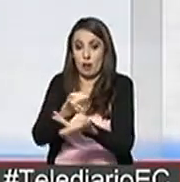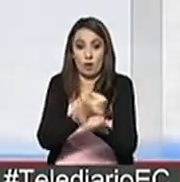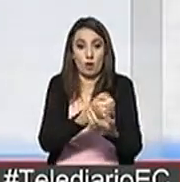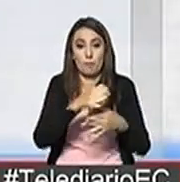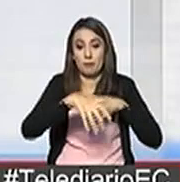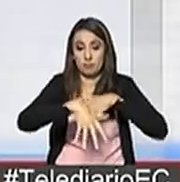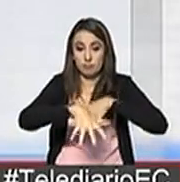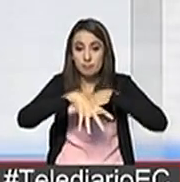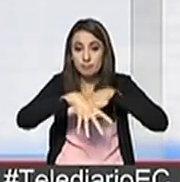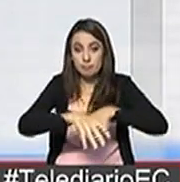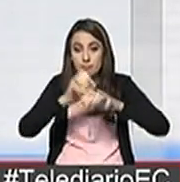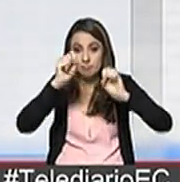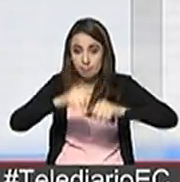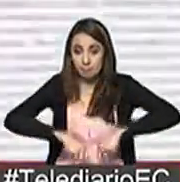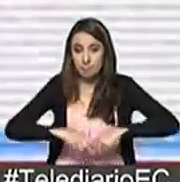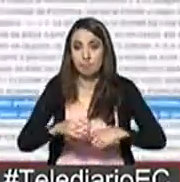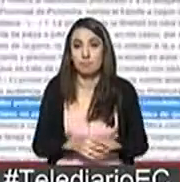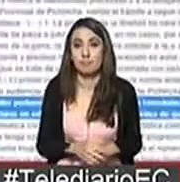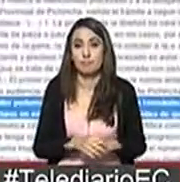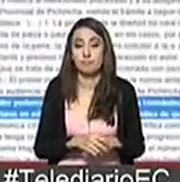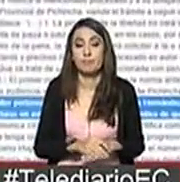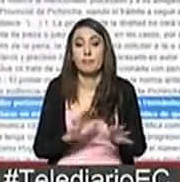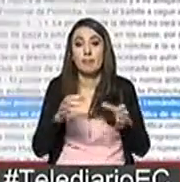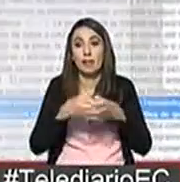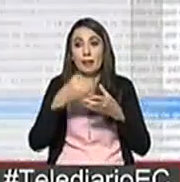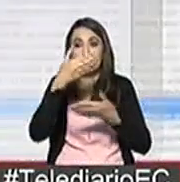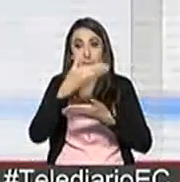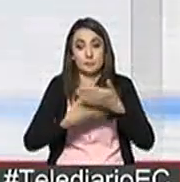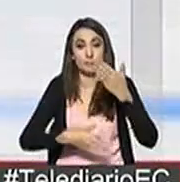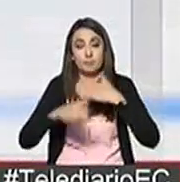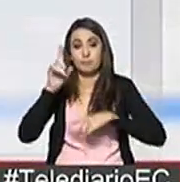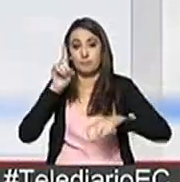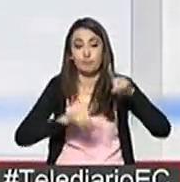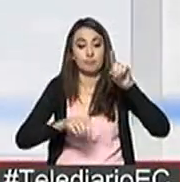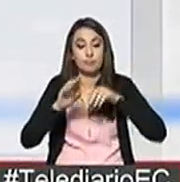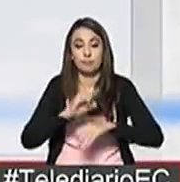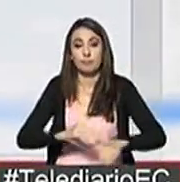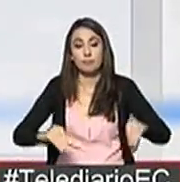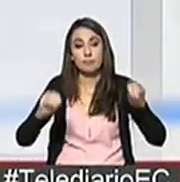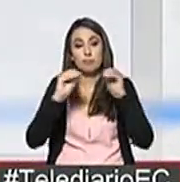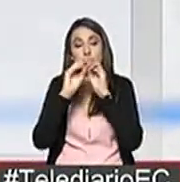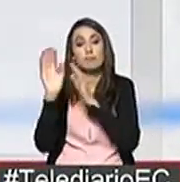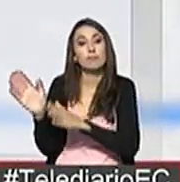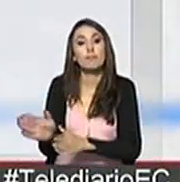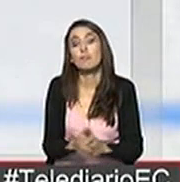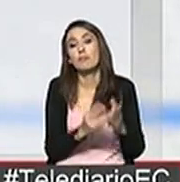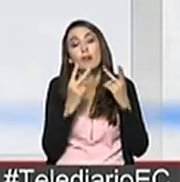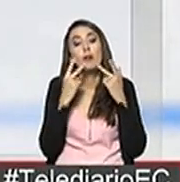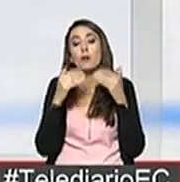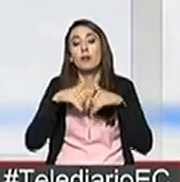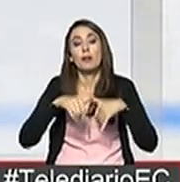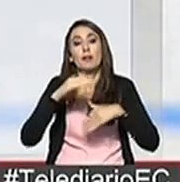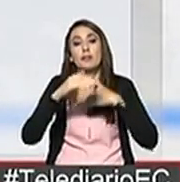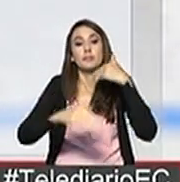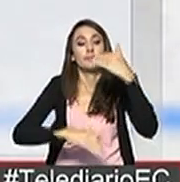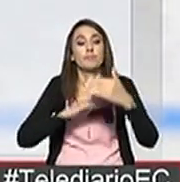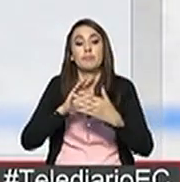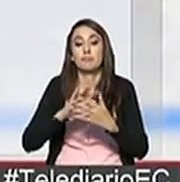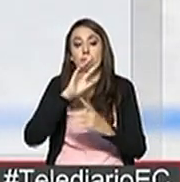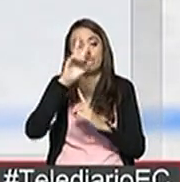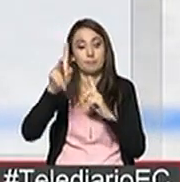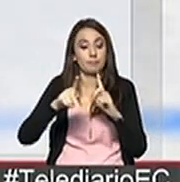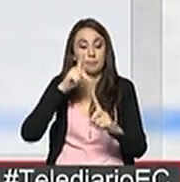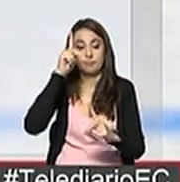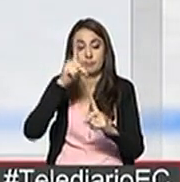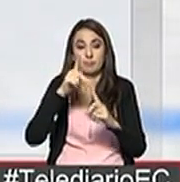protesta dirigida por Virgilio Hernández. En el expediente fiscal también consta una versión de un funcionario de carrera de la prefectura, que tiene a